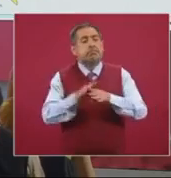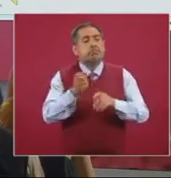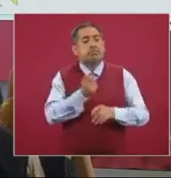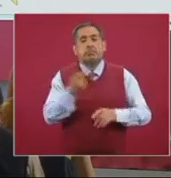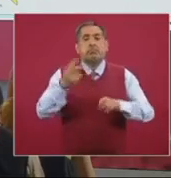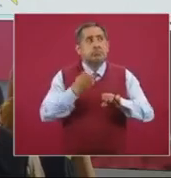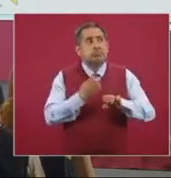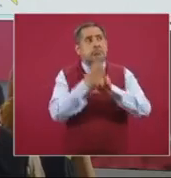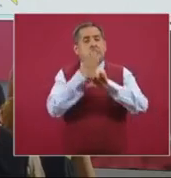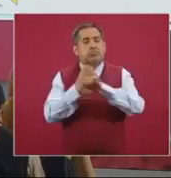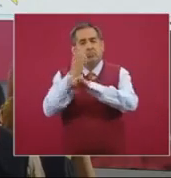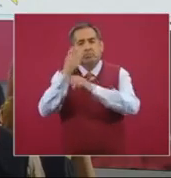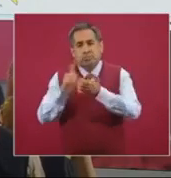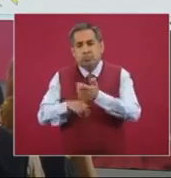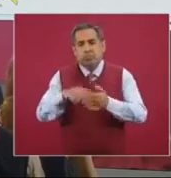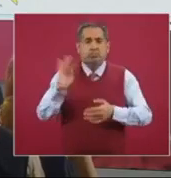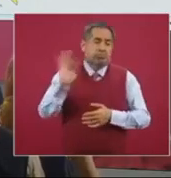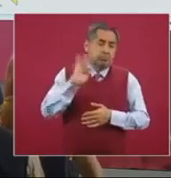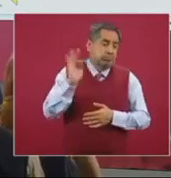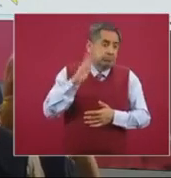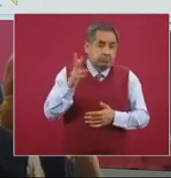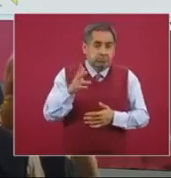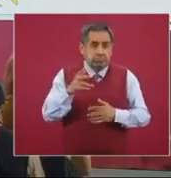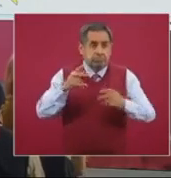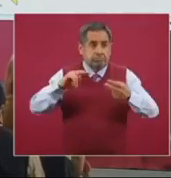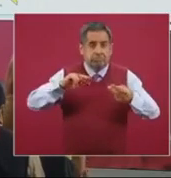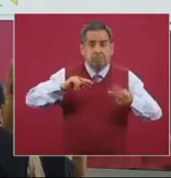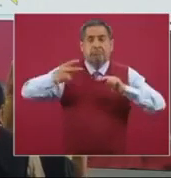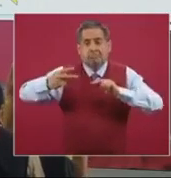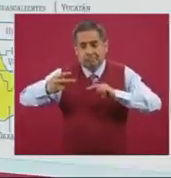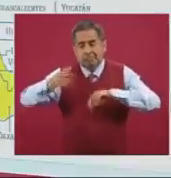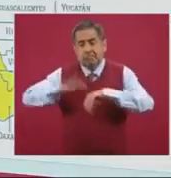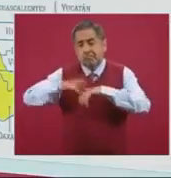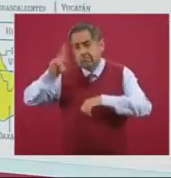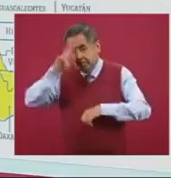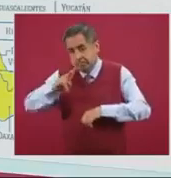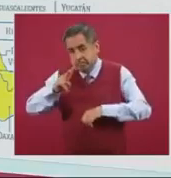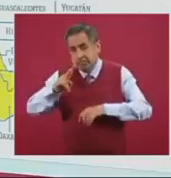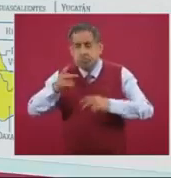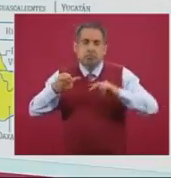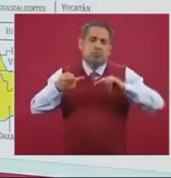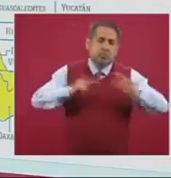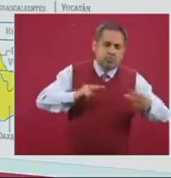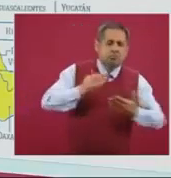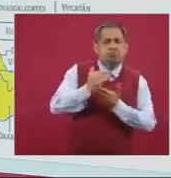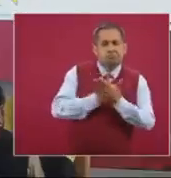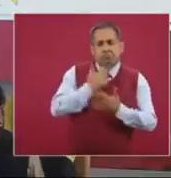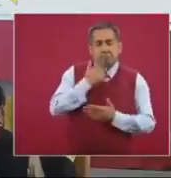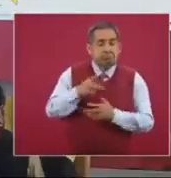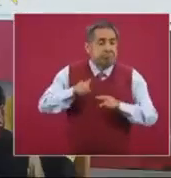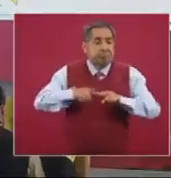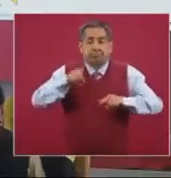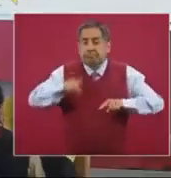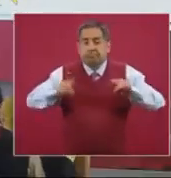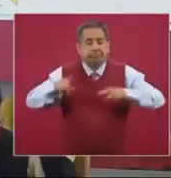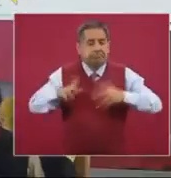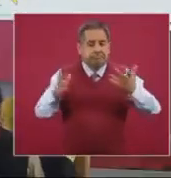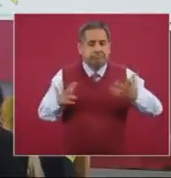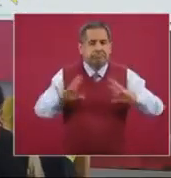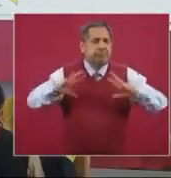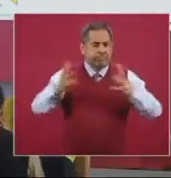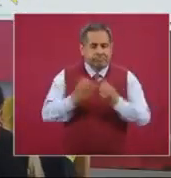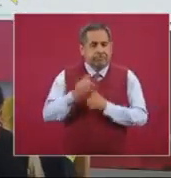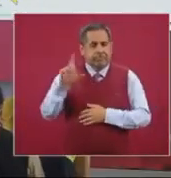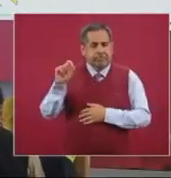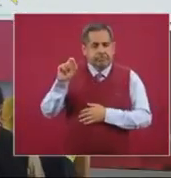otras entidades y cambiar su color de semáforo y otras están reduciéndose. Todavía 20